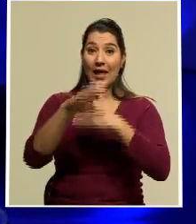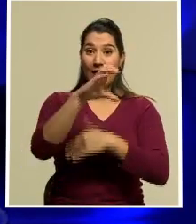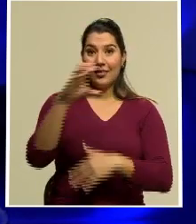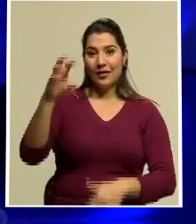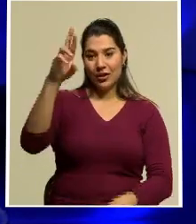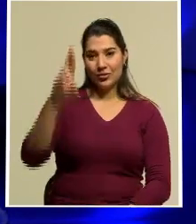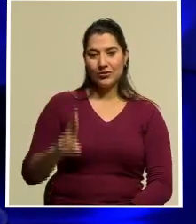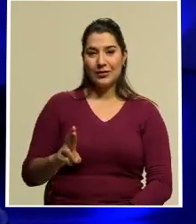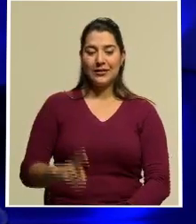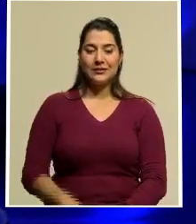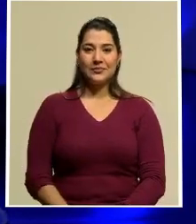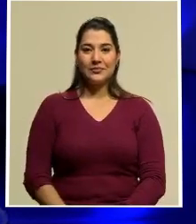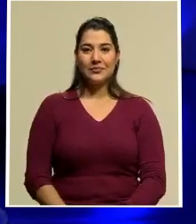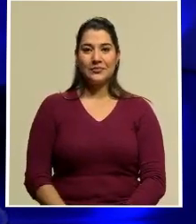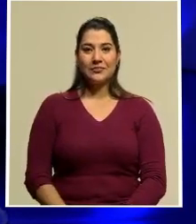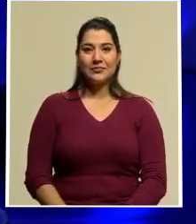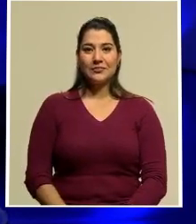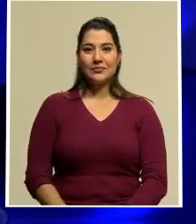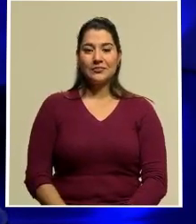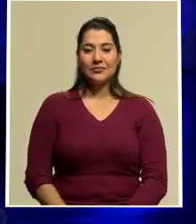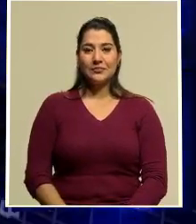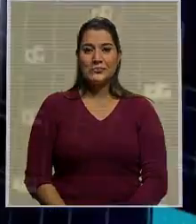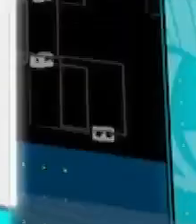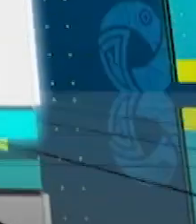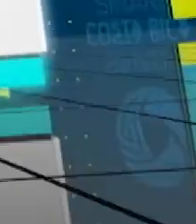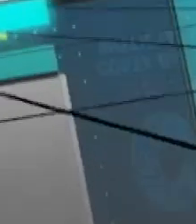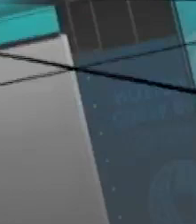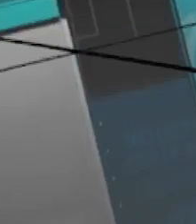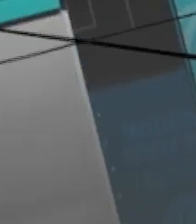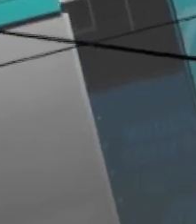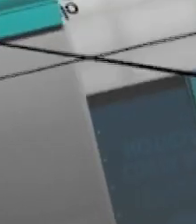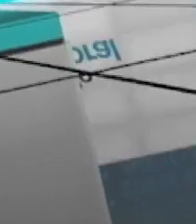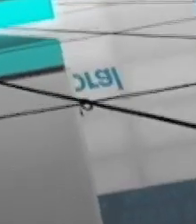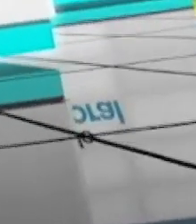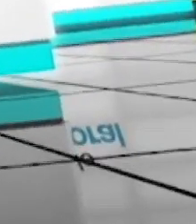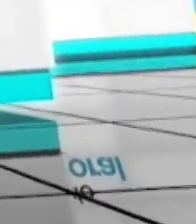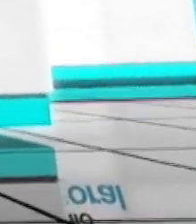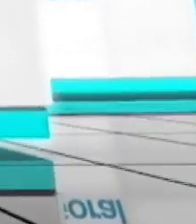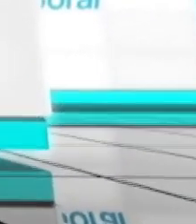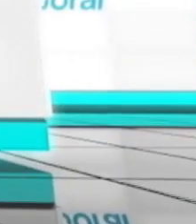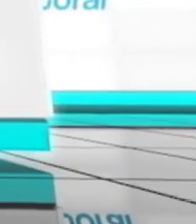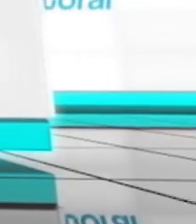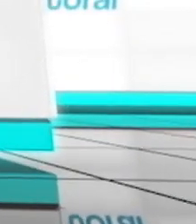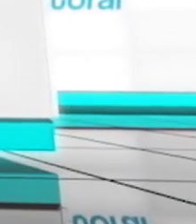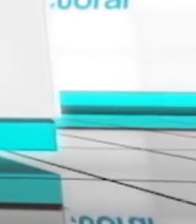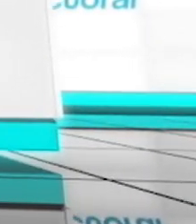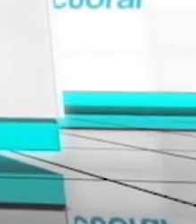pública de Costa Rica.